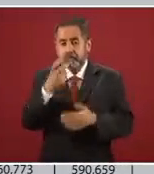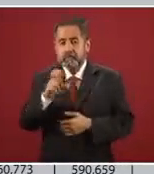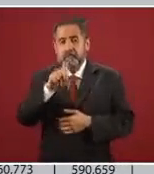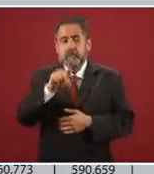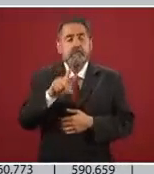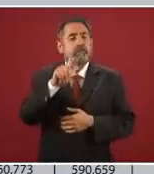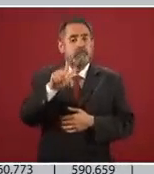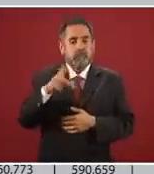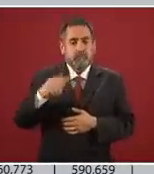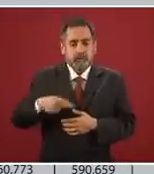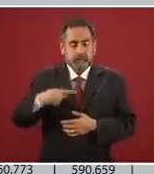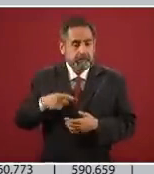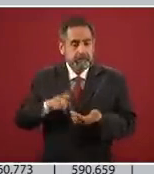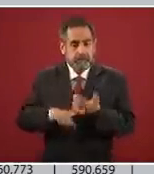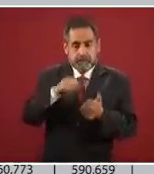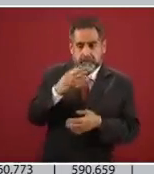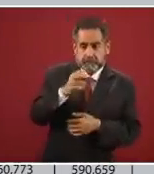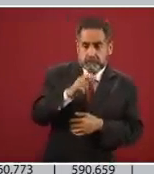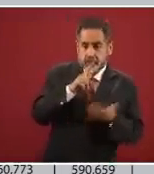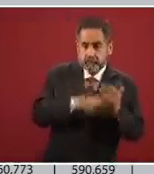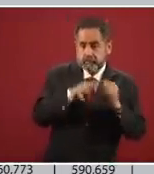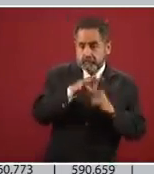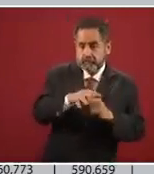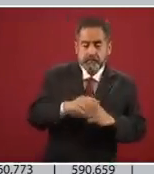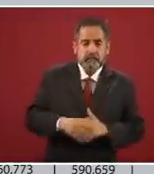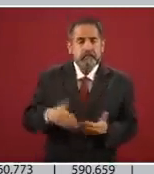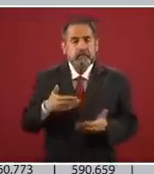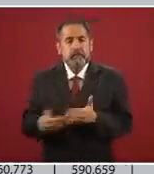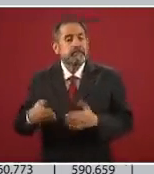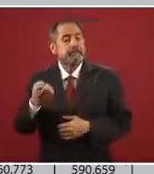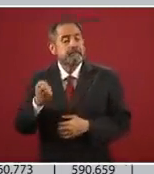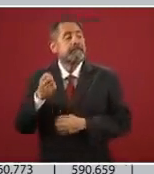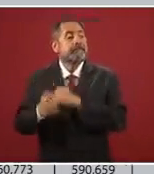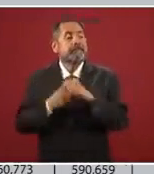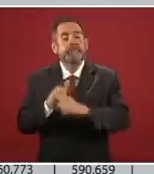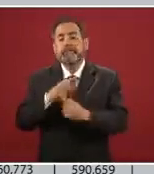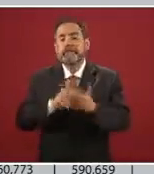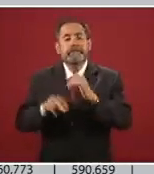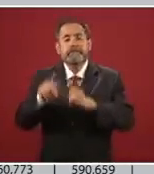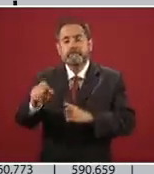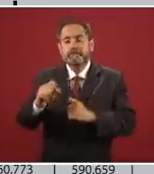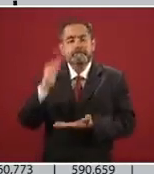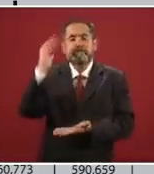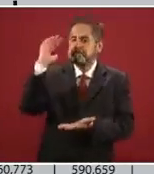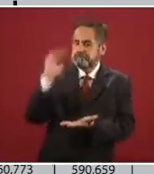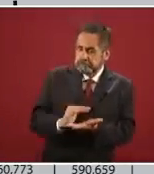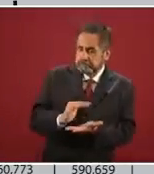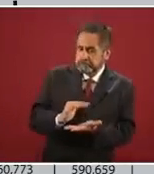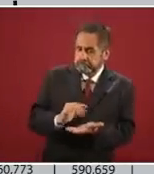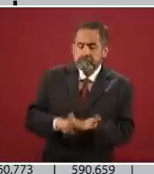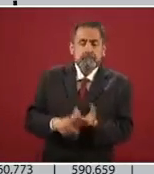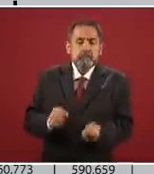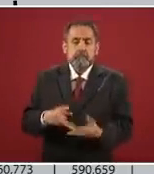144.278 personas en el mes de mayo de 2019 y para el mes de enero de 2020 la cifra disminuyó a